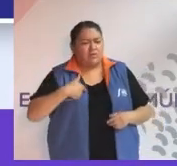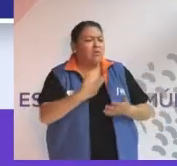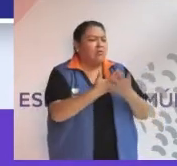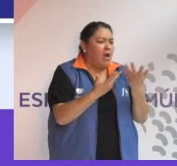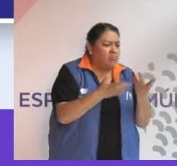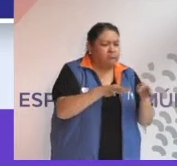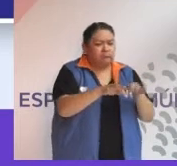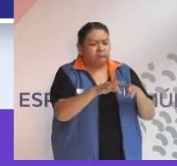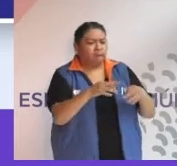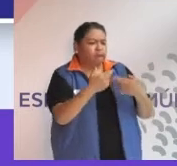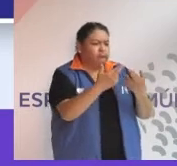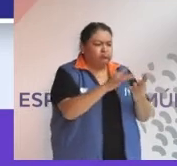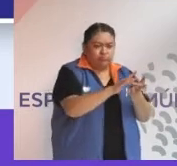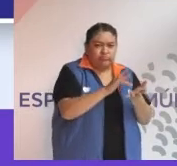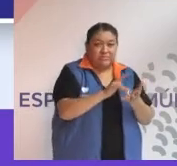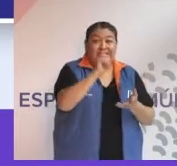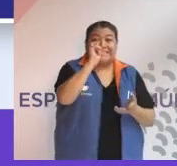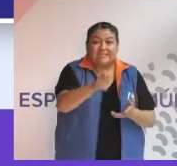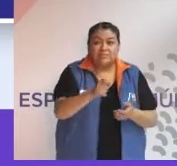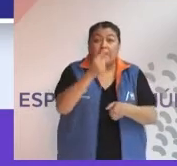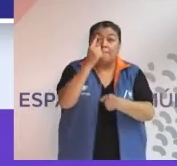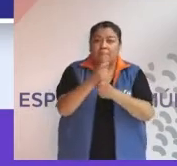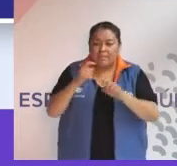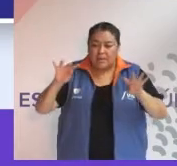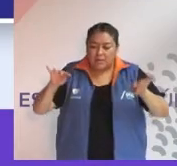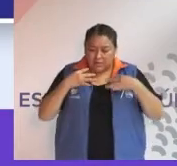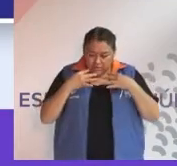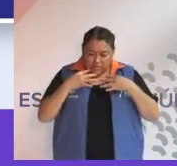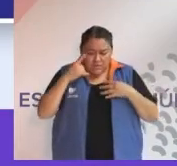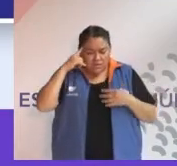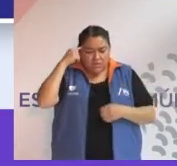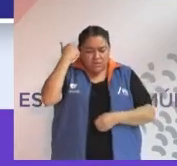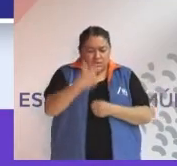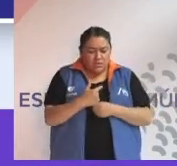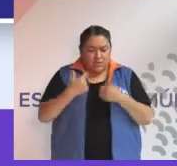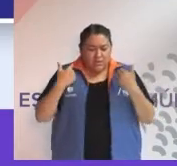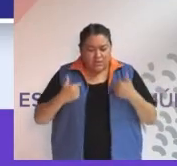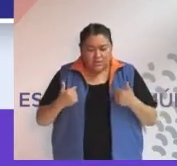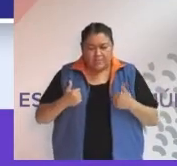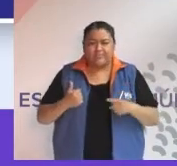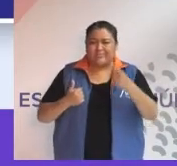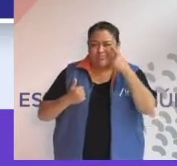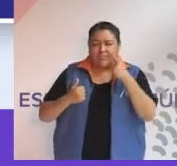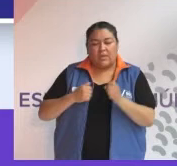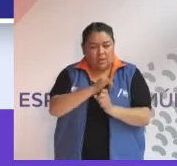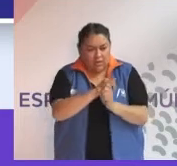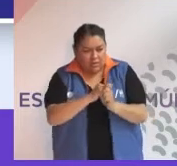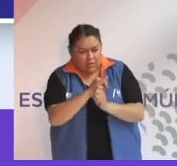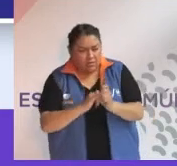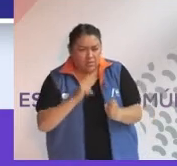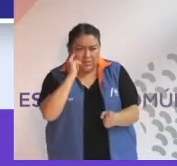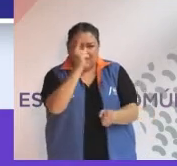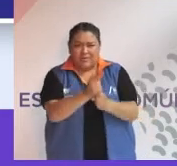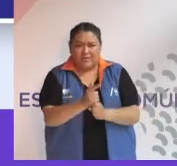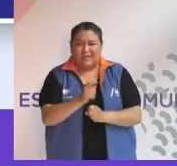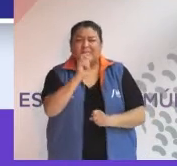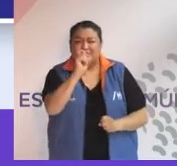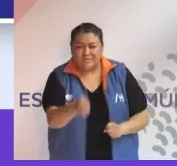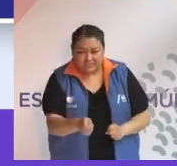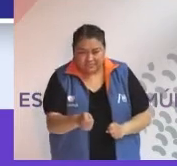pero también vamos a hablar de concientización, un poco de la actividad. Entonces, ¿qué hemos encontrado? Hemos